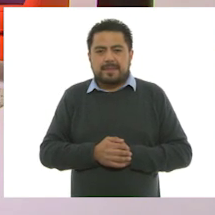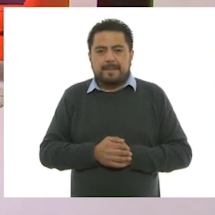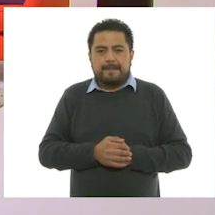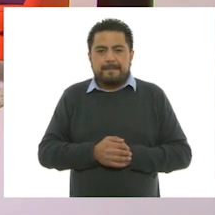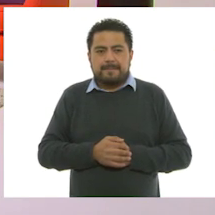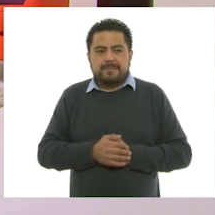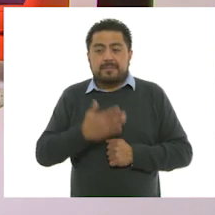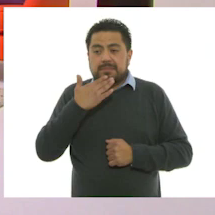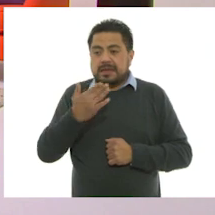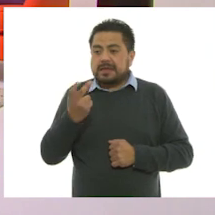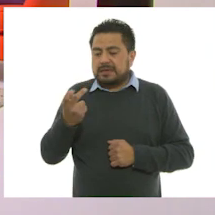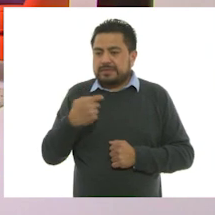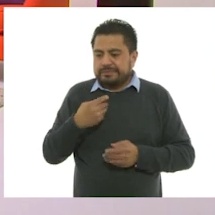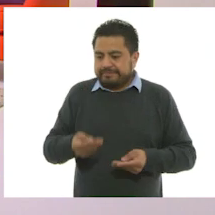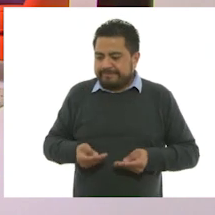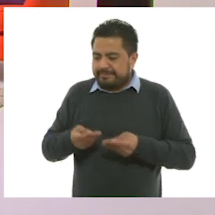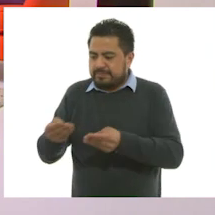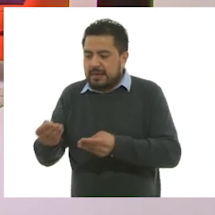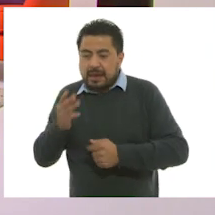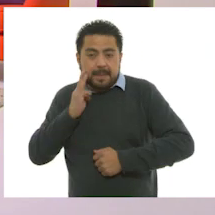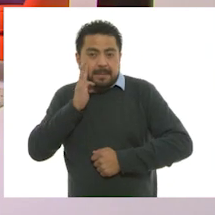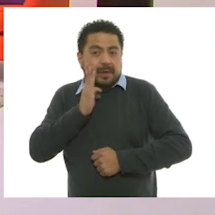Muy bien, y ahí yo te doy las manzanas.